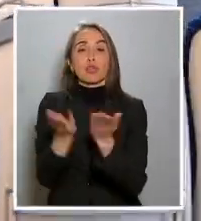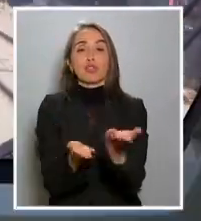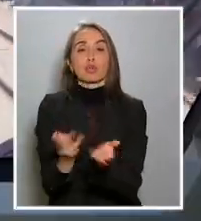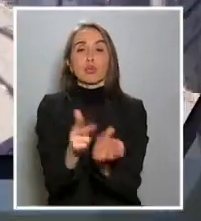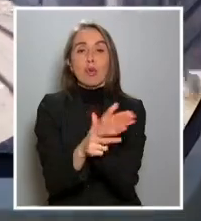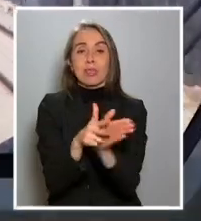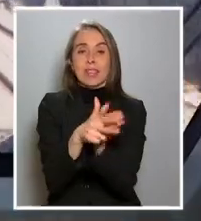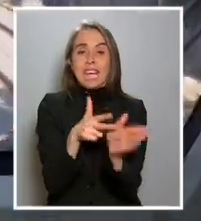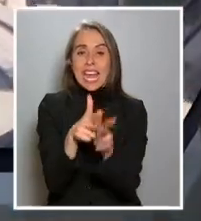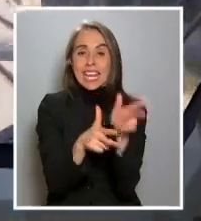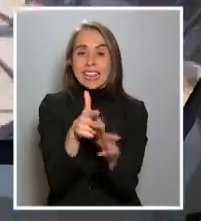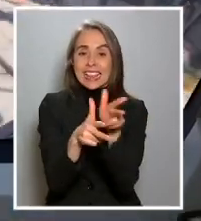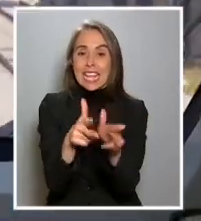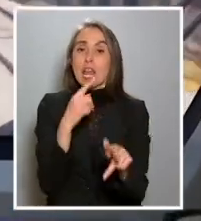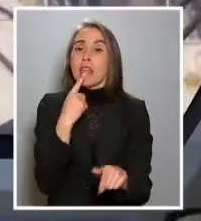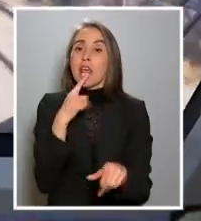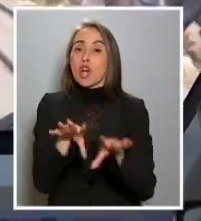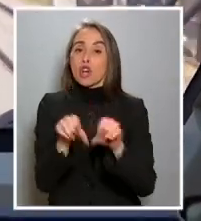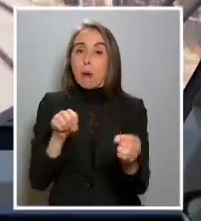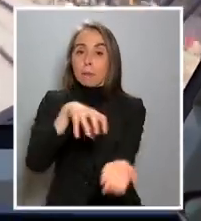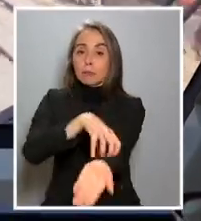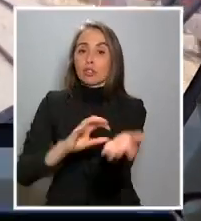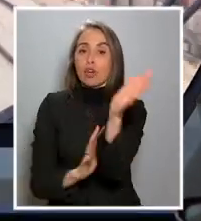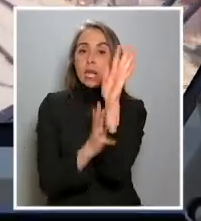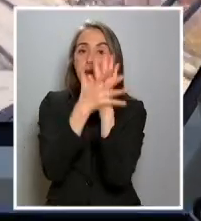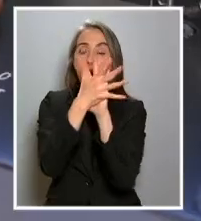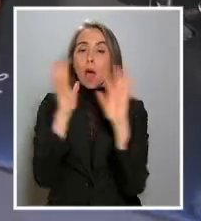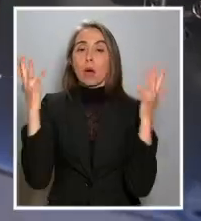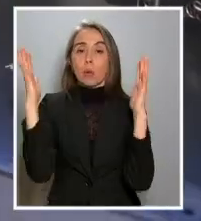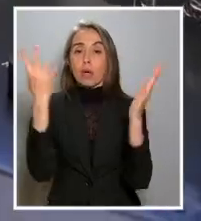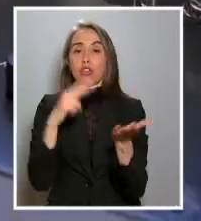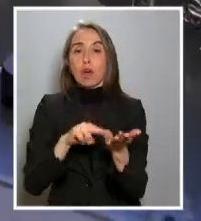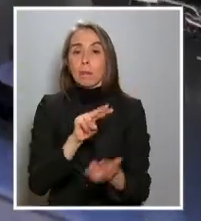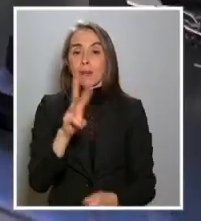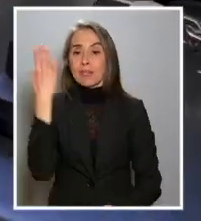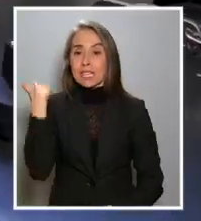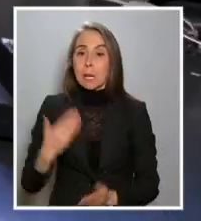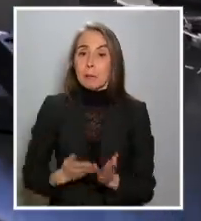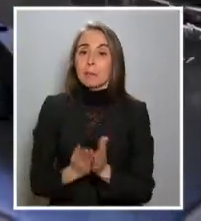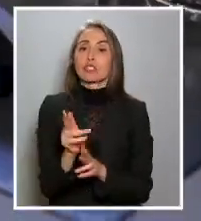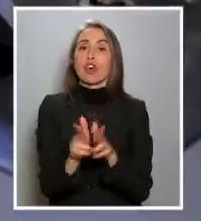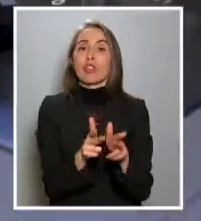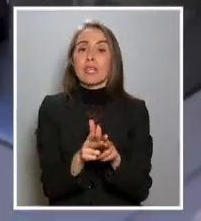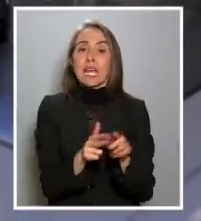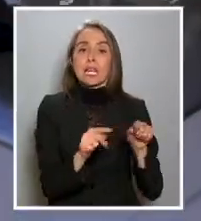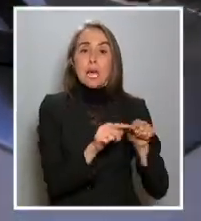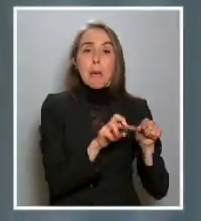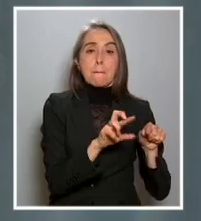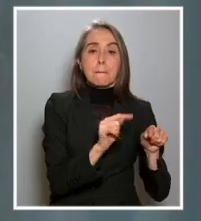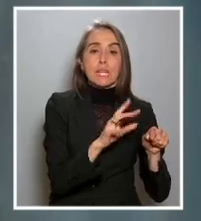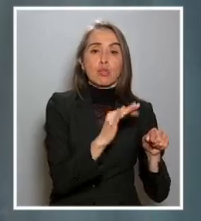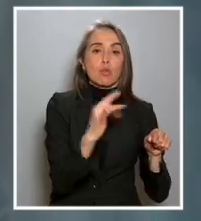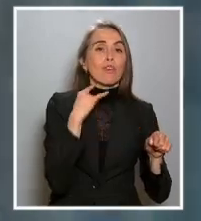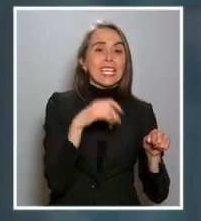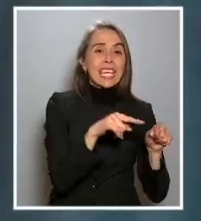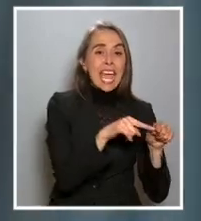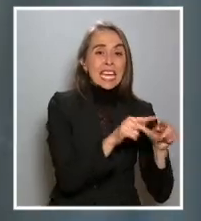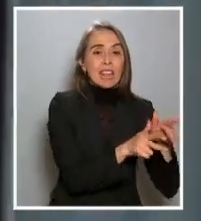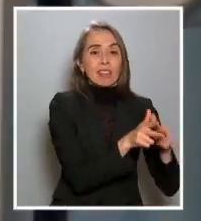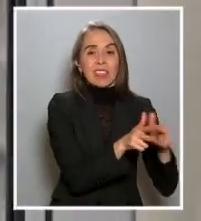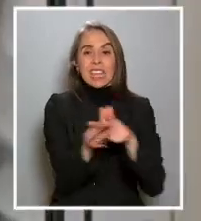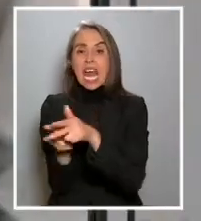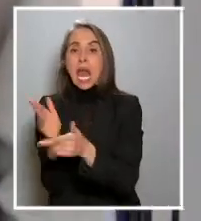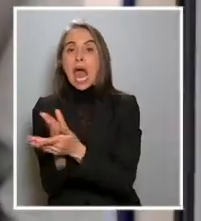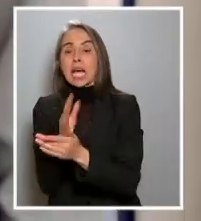me comprometí con la Araucanía, en 2023 comenzó a operar el tren de Pitrufquén a Temuco.